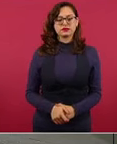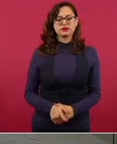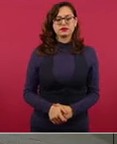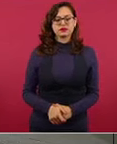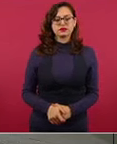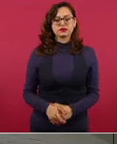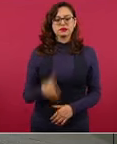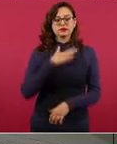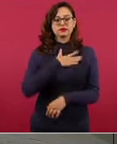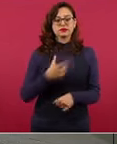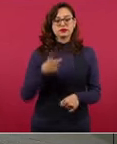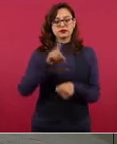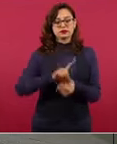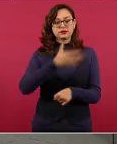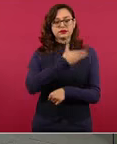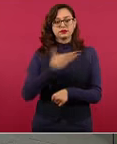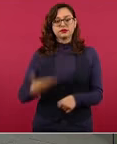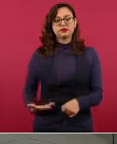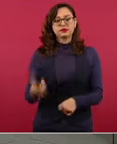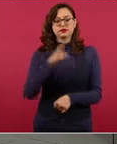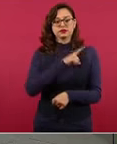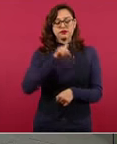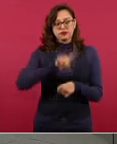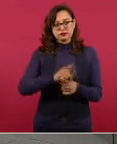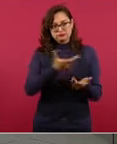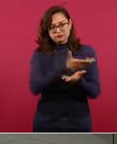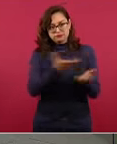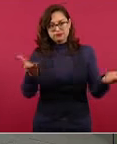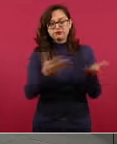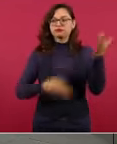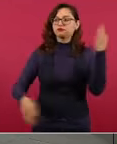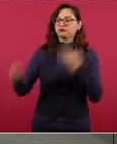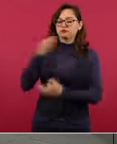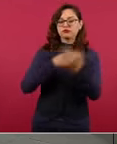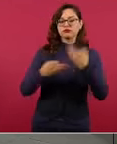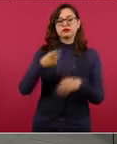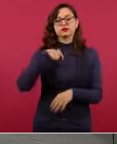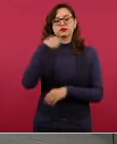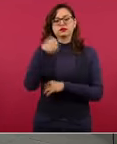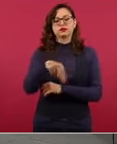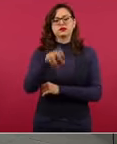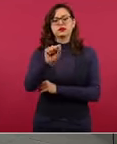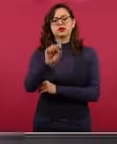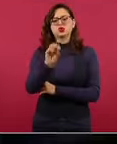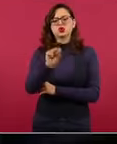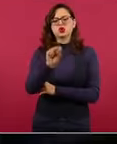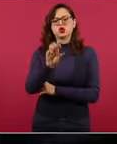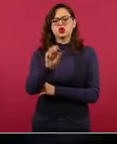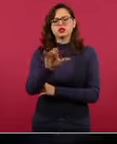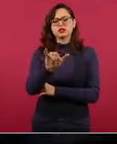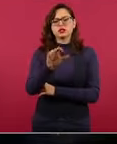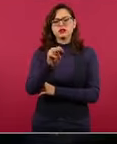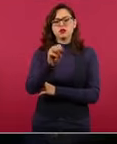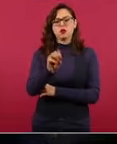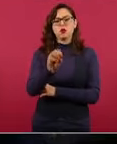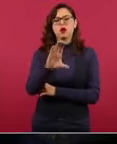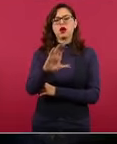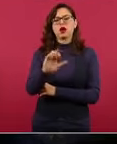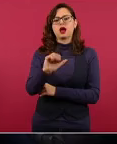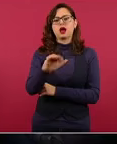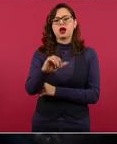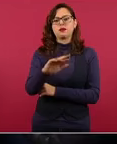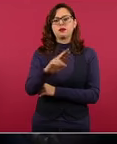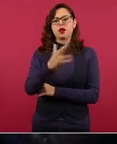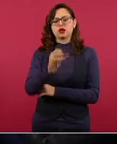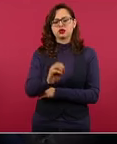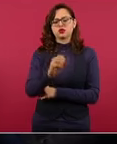buenos días señor presidente buenos días a los funcionarios que la acompañan buenos días a todos sósimo camacho de la revista contralínea ya mencionaba usted hace unos